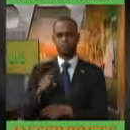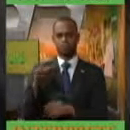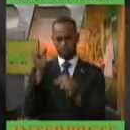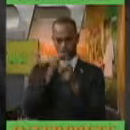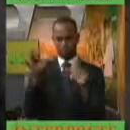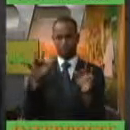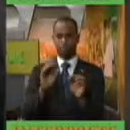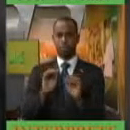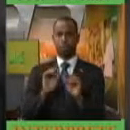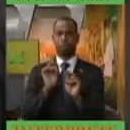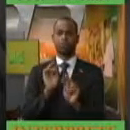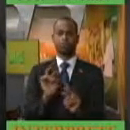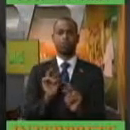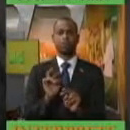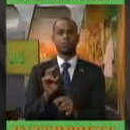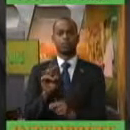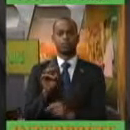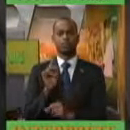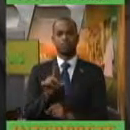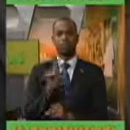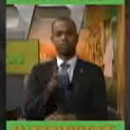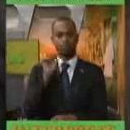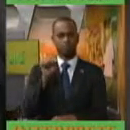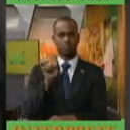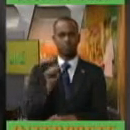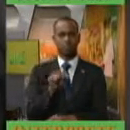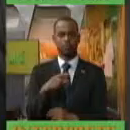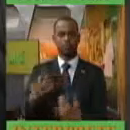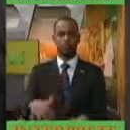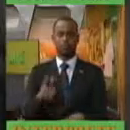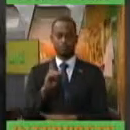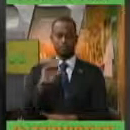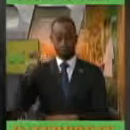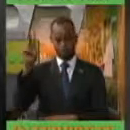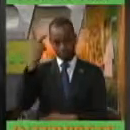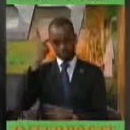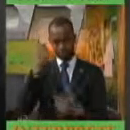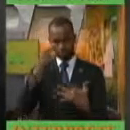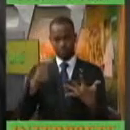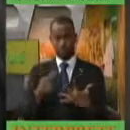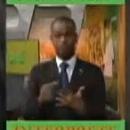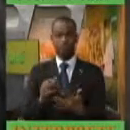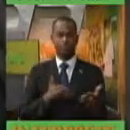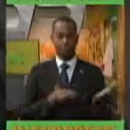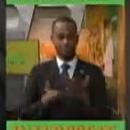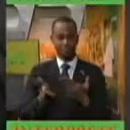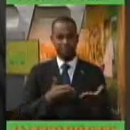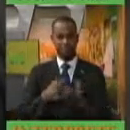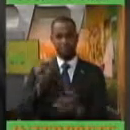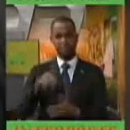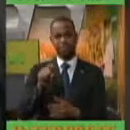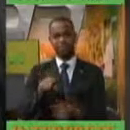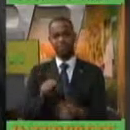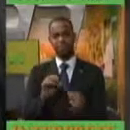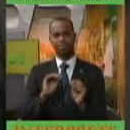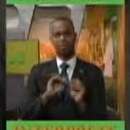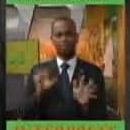visión trascendente, porque el instrumento de la política, la visión de servicio, tiene que